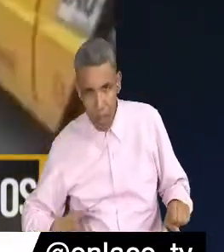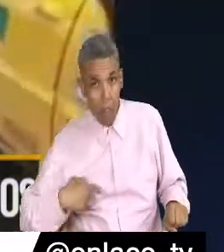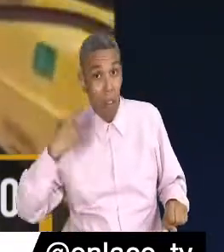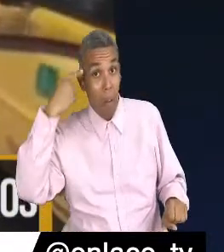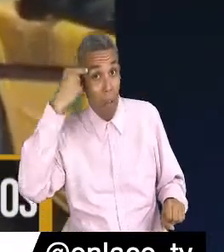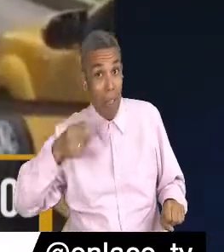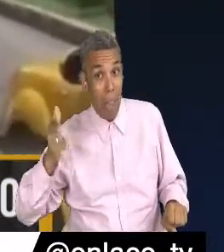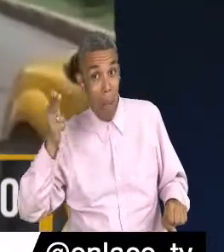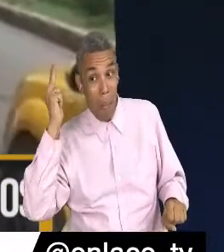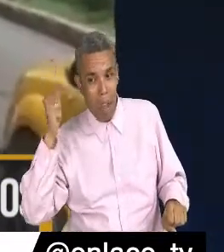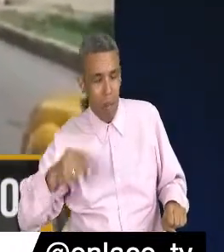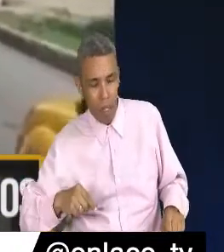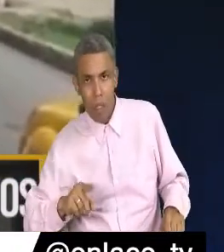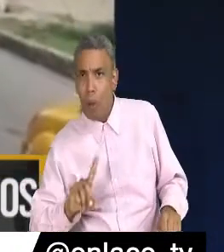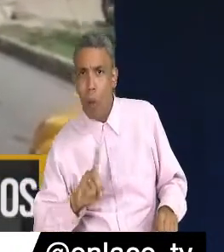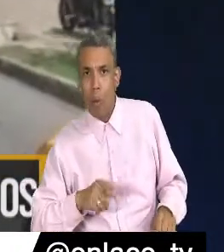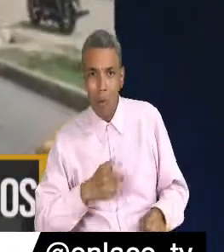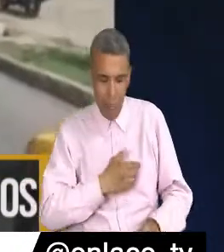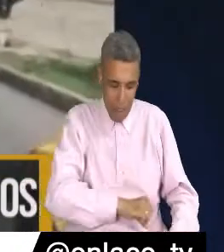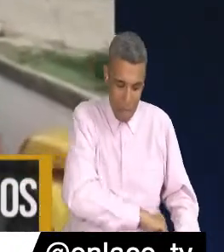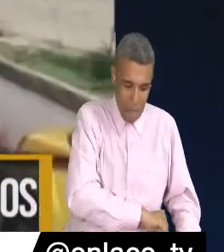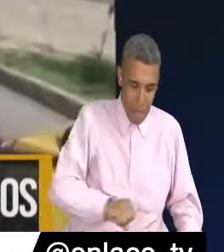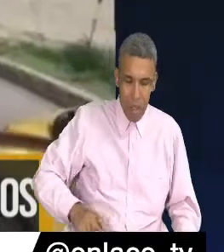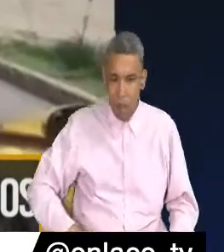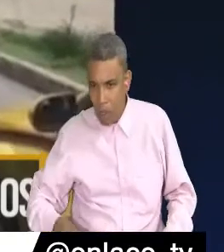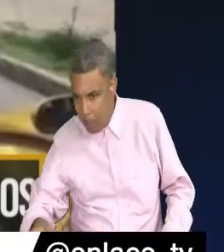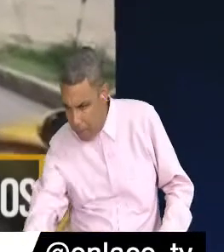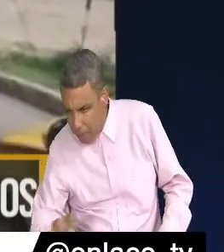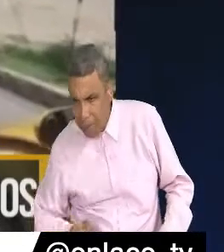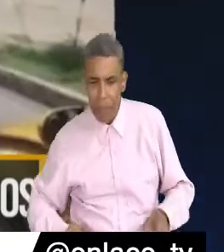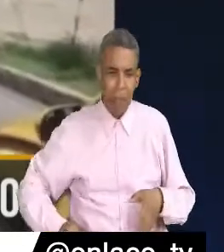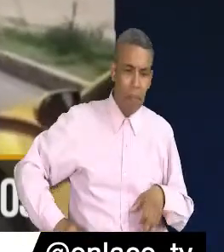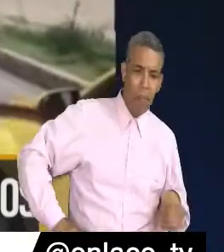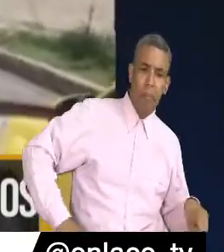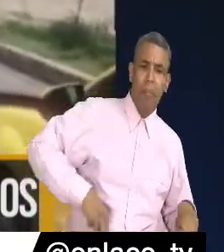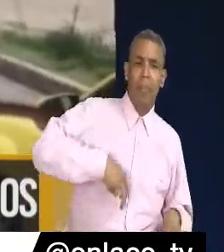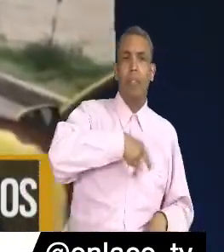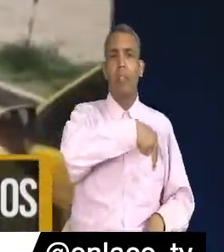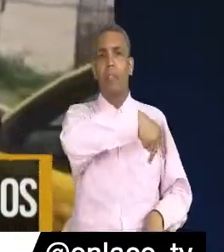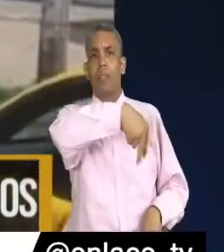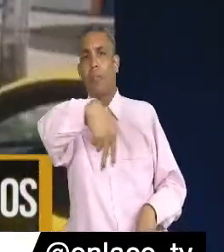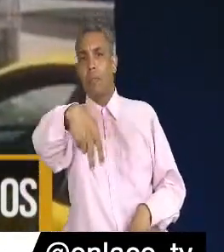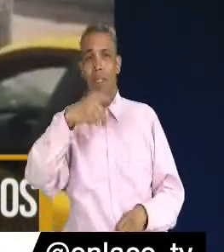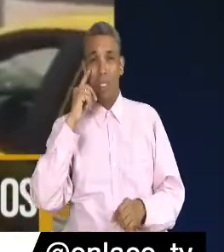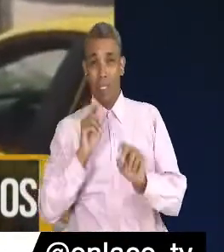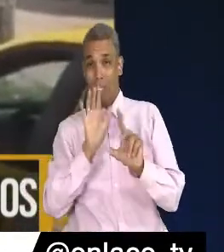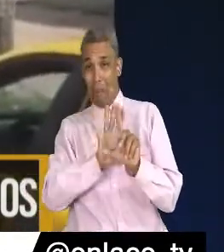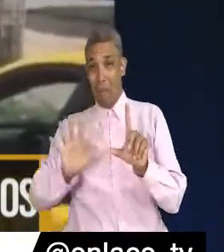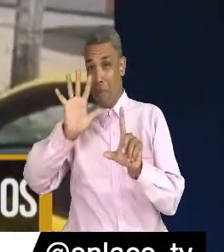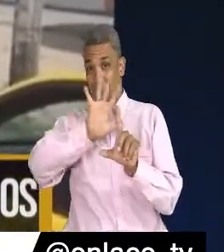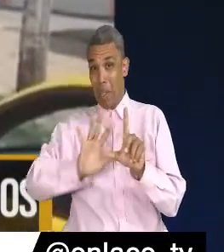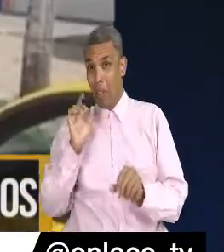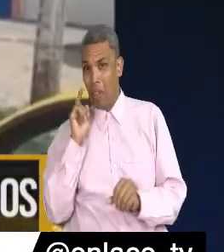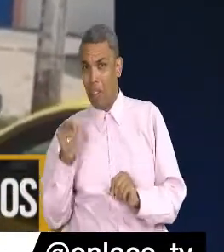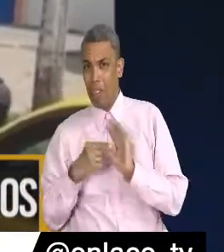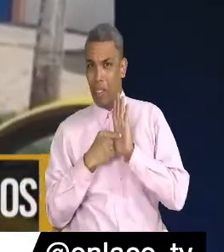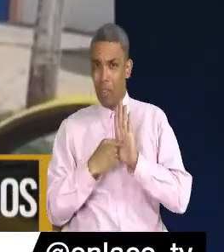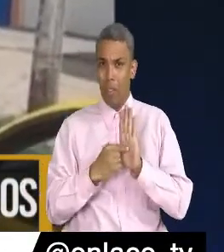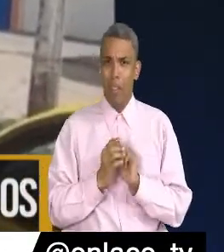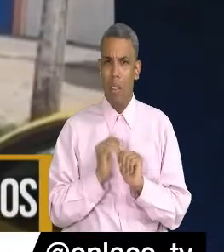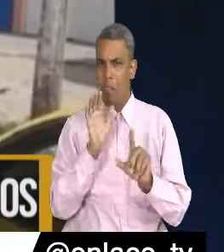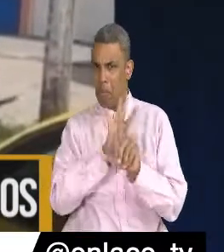le tiró encima a quitarle el arma, y como ven el video, hay varios videos, Yanín, hay cerca de 5